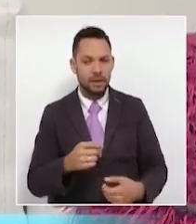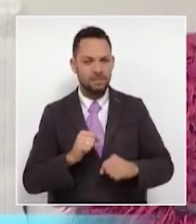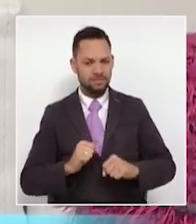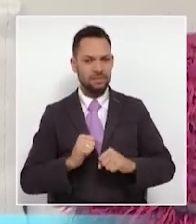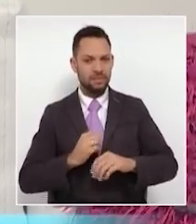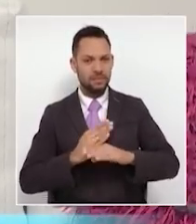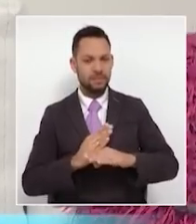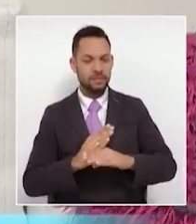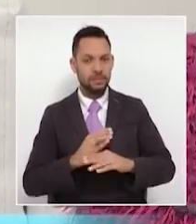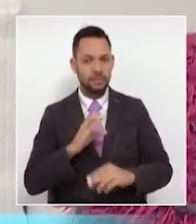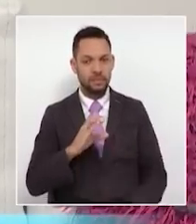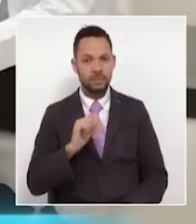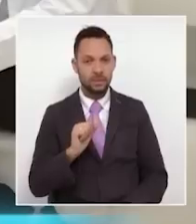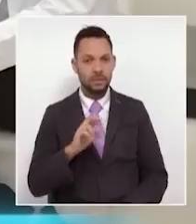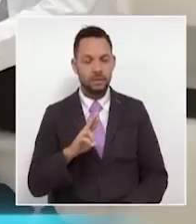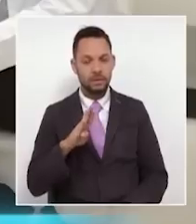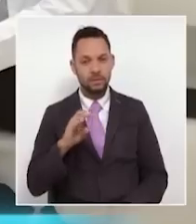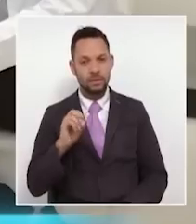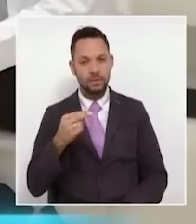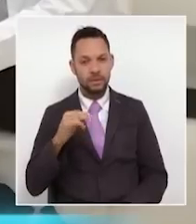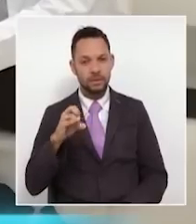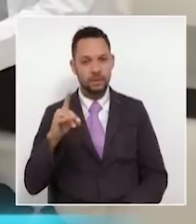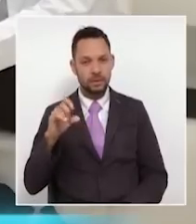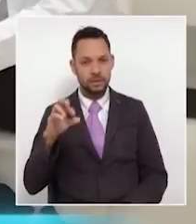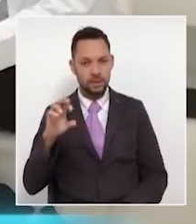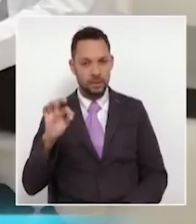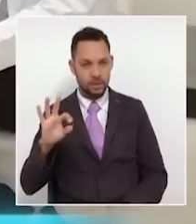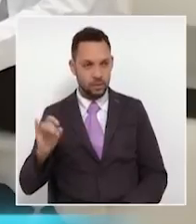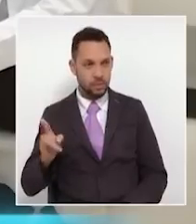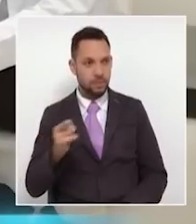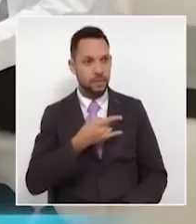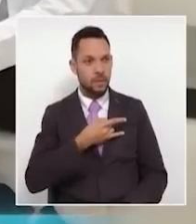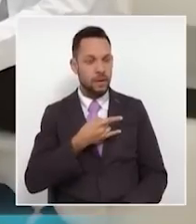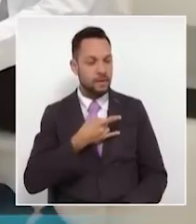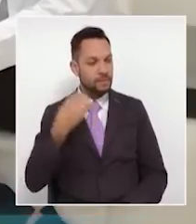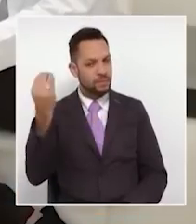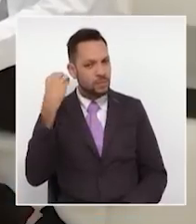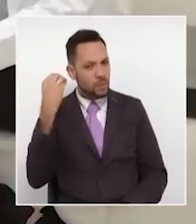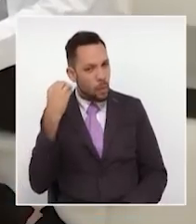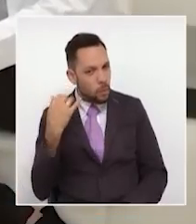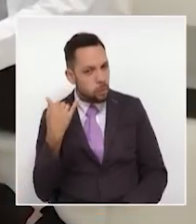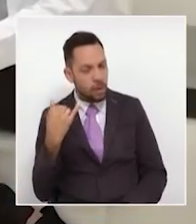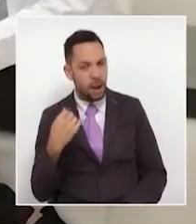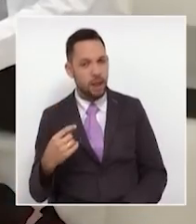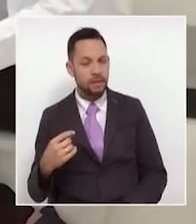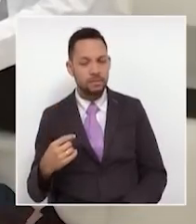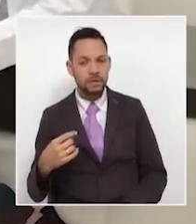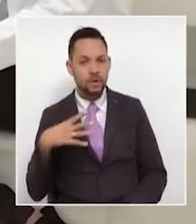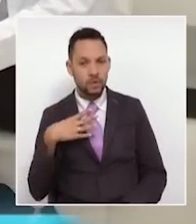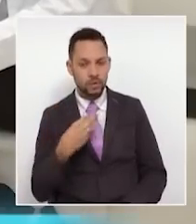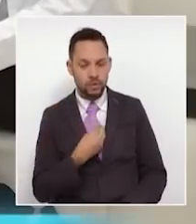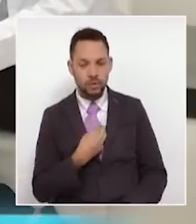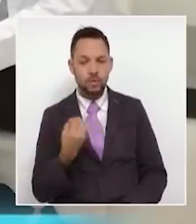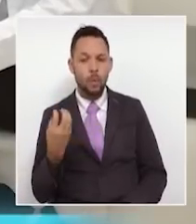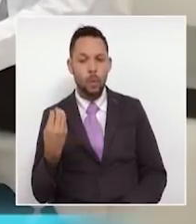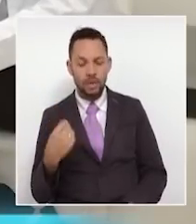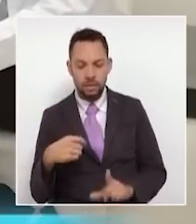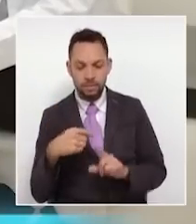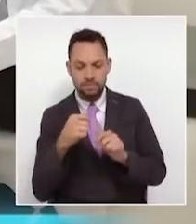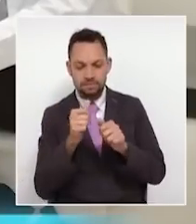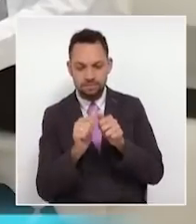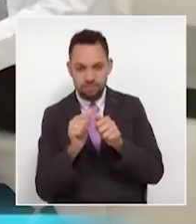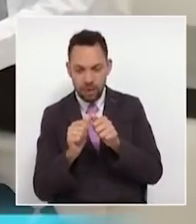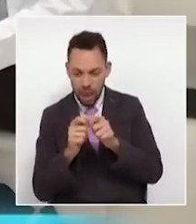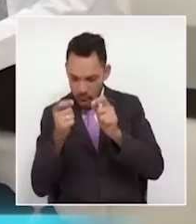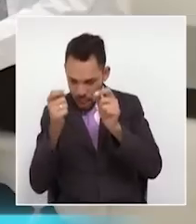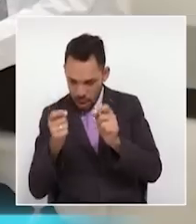resistencia a la insulina entonces a nosotros en la universidad nos enseñaron que hay ciertos valores y parámetros que van a determinar cuando